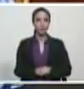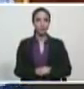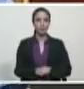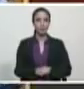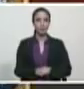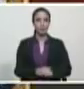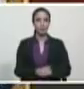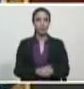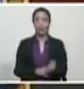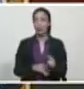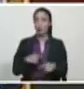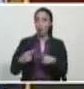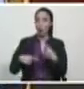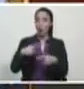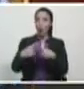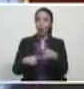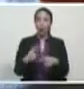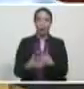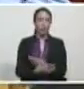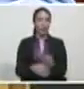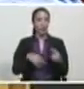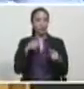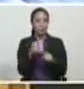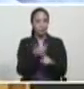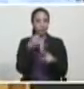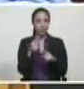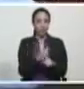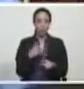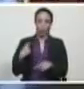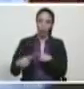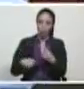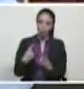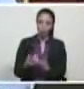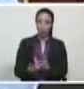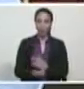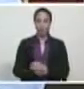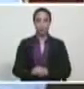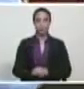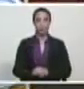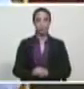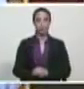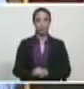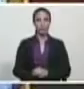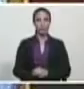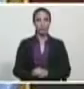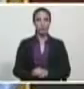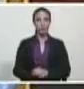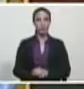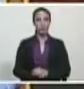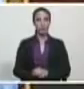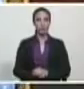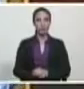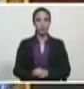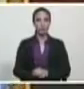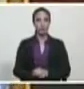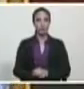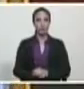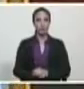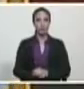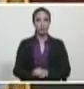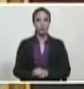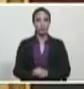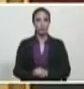Esto es todos los días que debemos renovar nuestro espíritu. Y por un lado, como yo siempre digo, por un